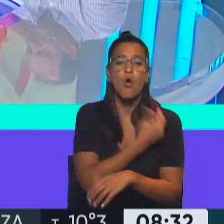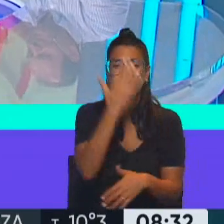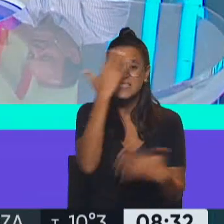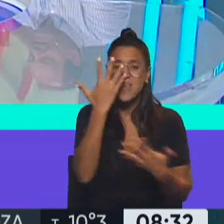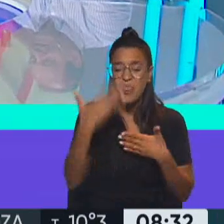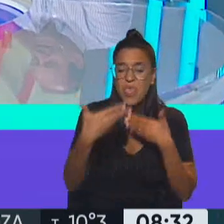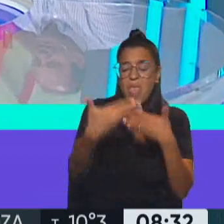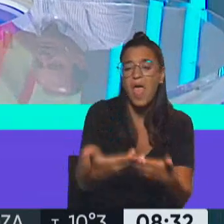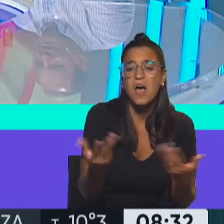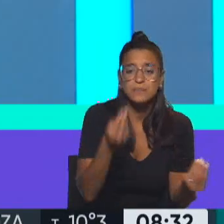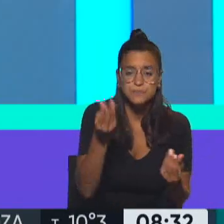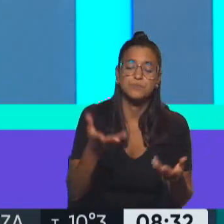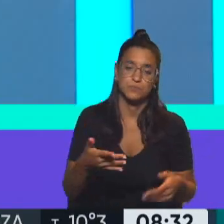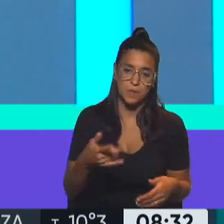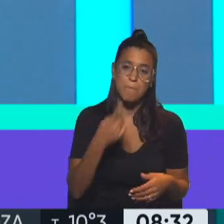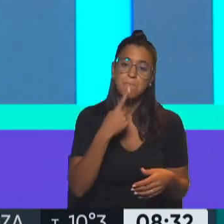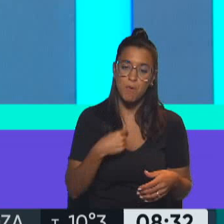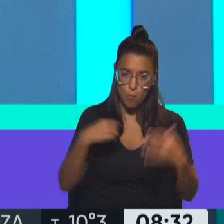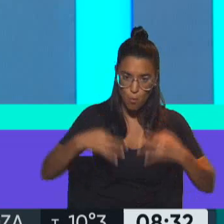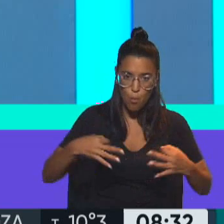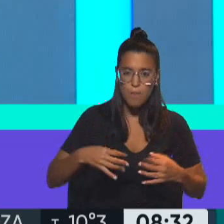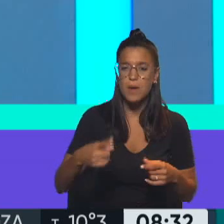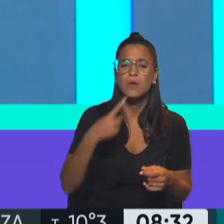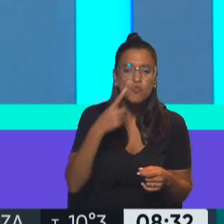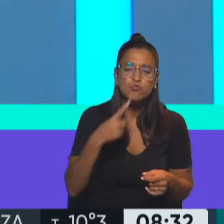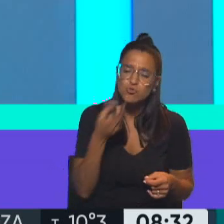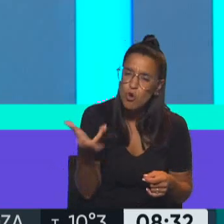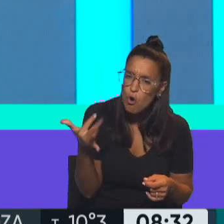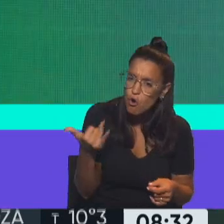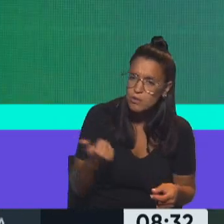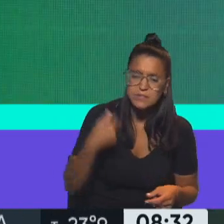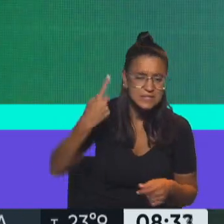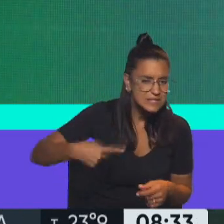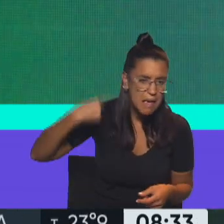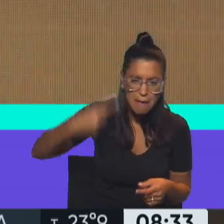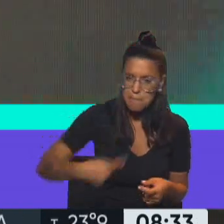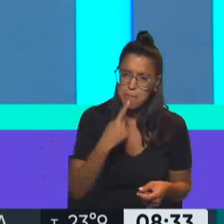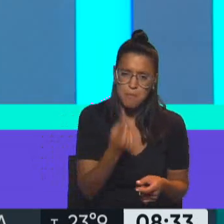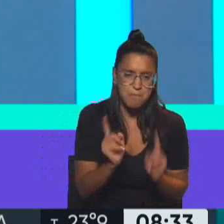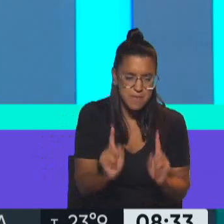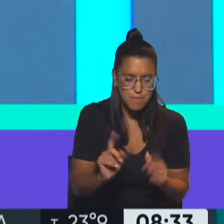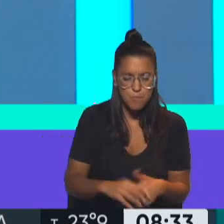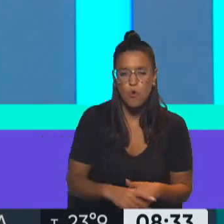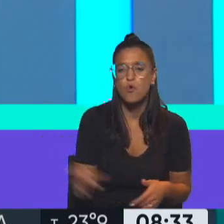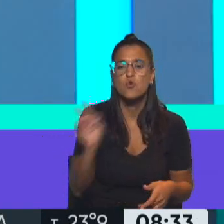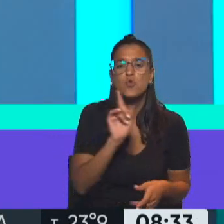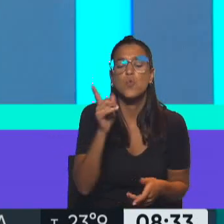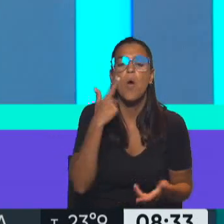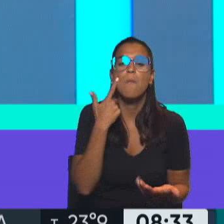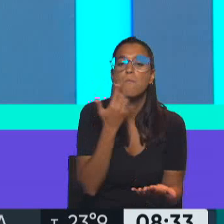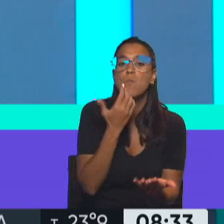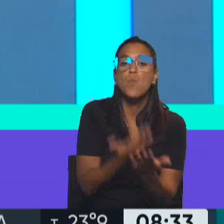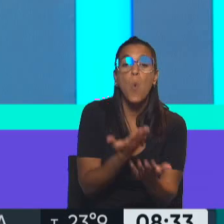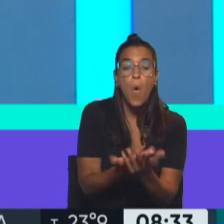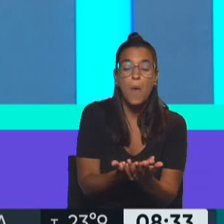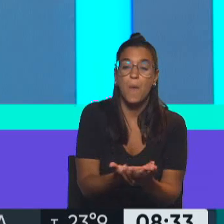días? ¿Qué hace? Es una buena pregunta porque es una consulta a diario, Permanente. permanentemente. No hay una evidencia